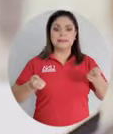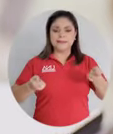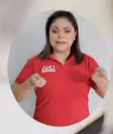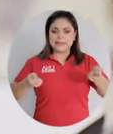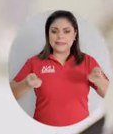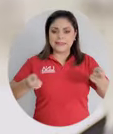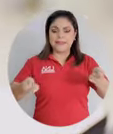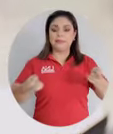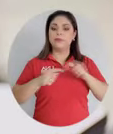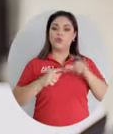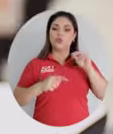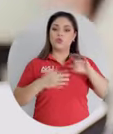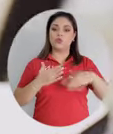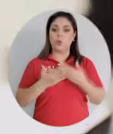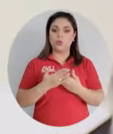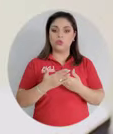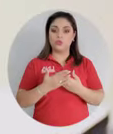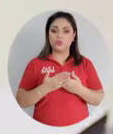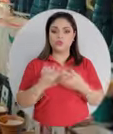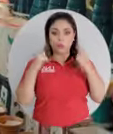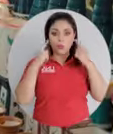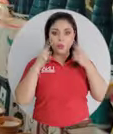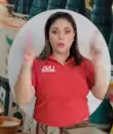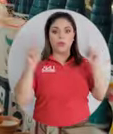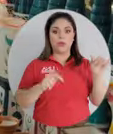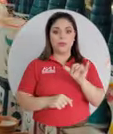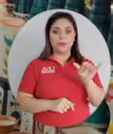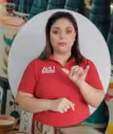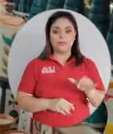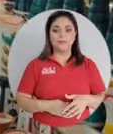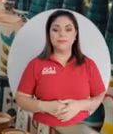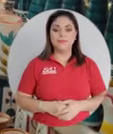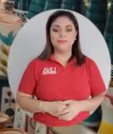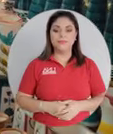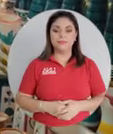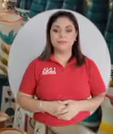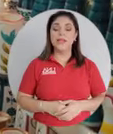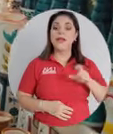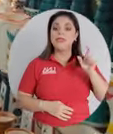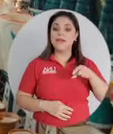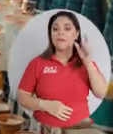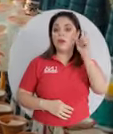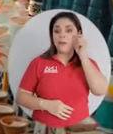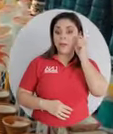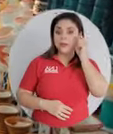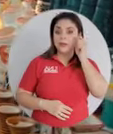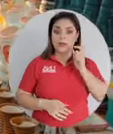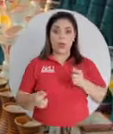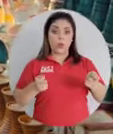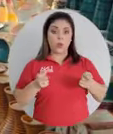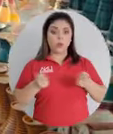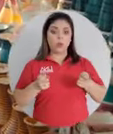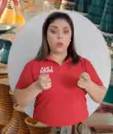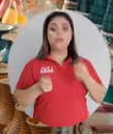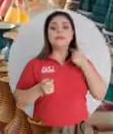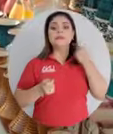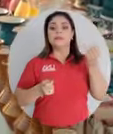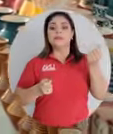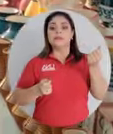por controlar las inflaciones que hay en sus países, pero no todos los países reaccionan igual. Entonces tendríamos que ver